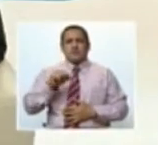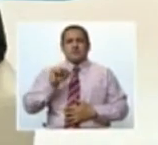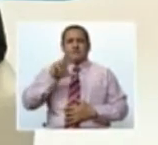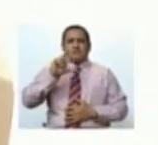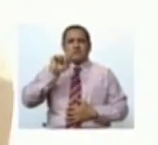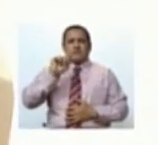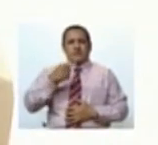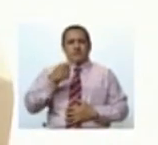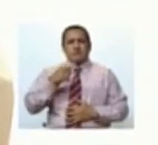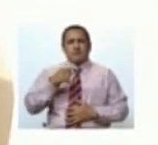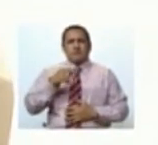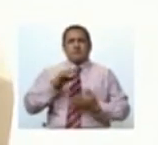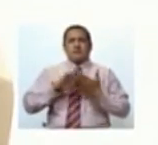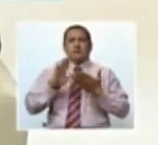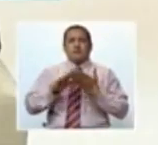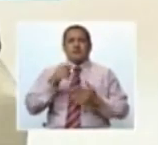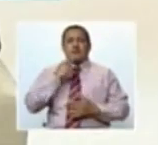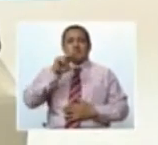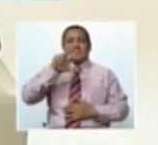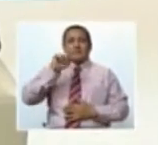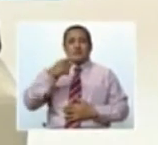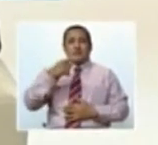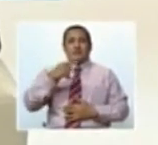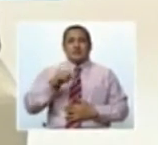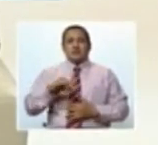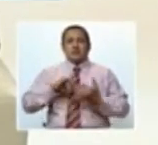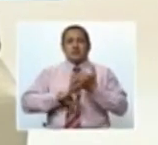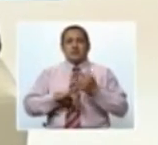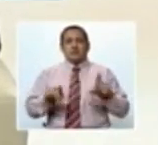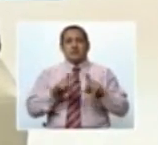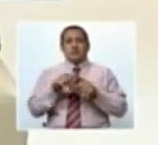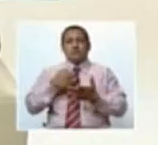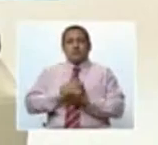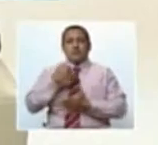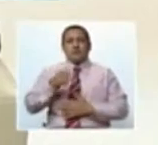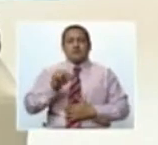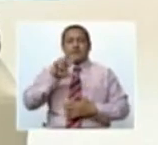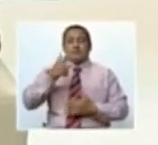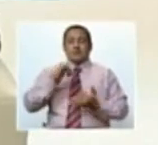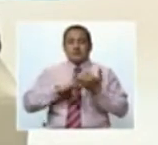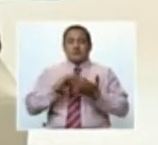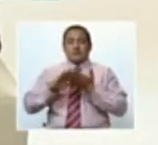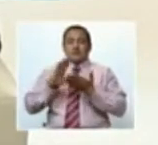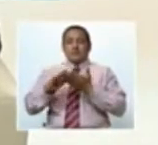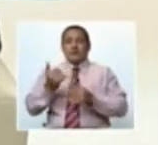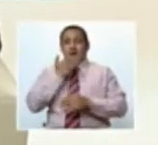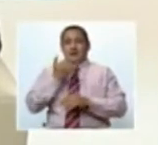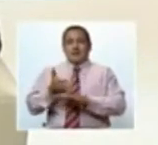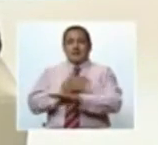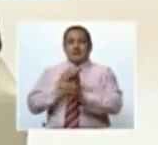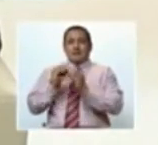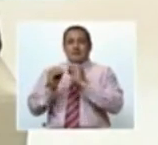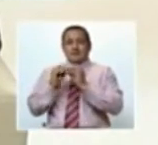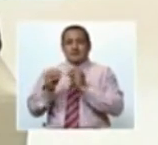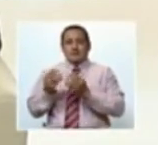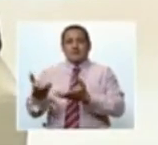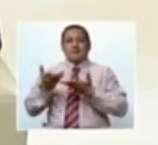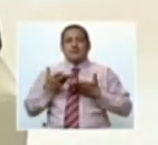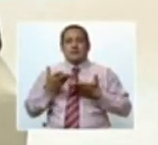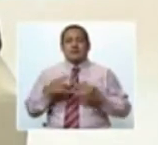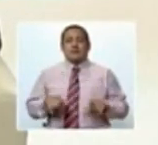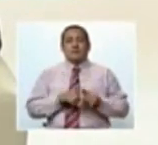que son 3.000 y 2.000. Ah, cierto, había un cero además. 3.000 y 2.000, así es. Es una indemnización de 2.000 soles. Gracias por el ajuste.